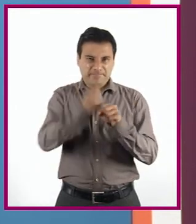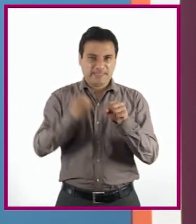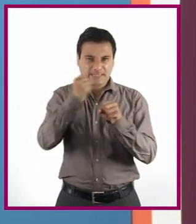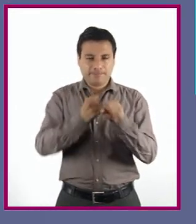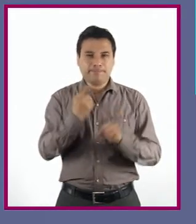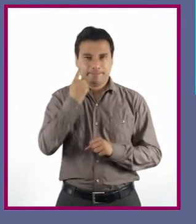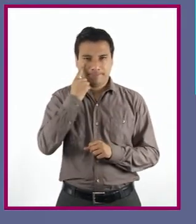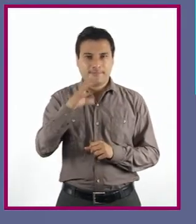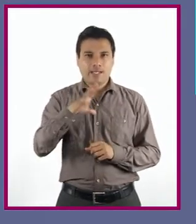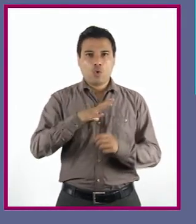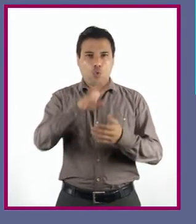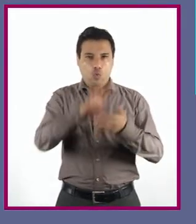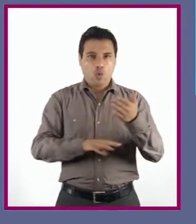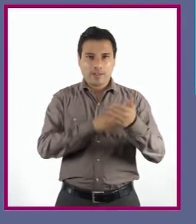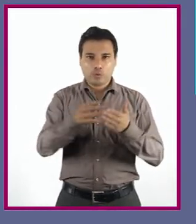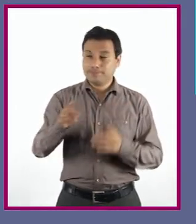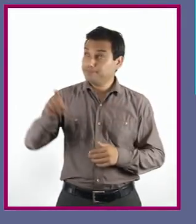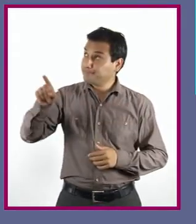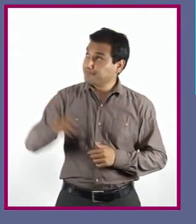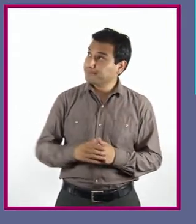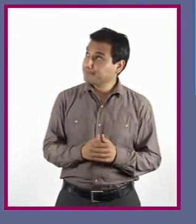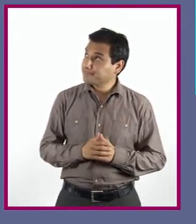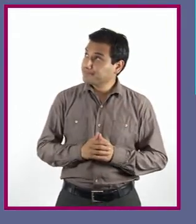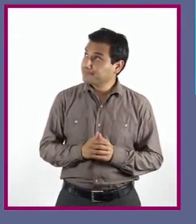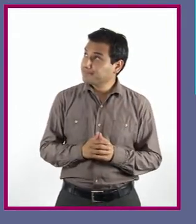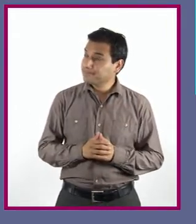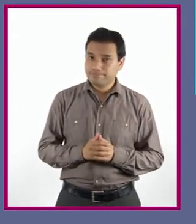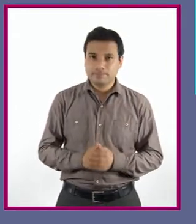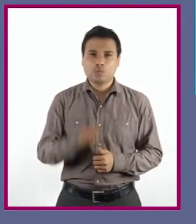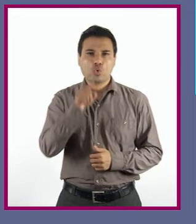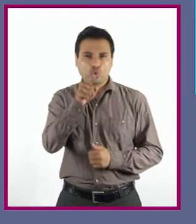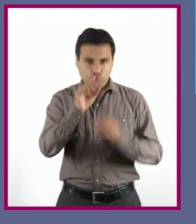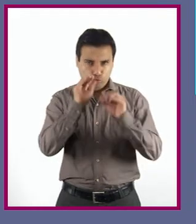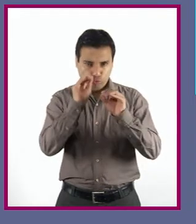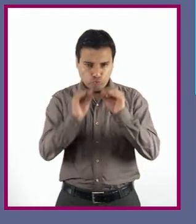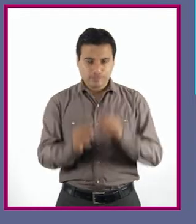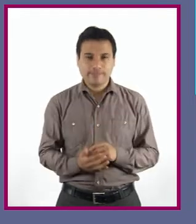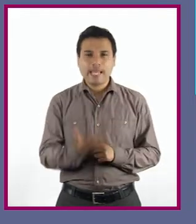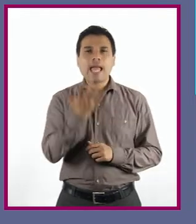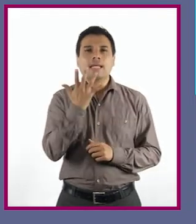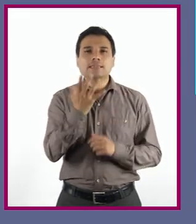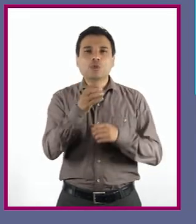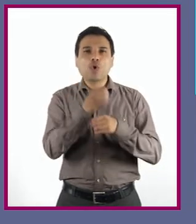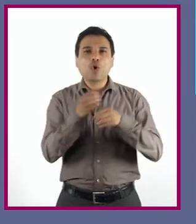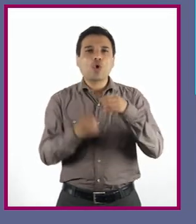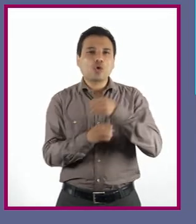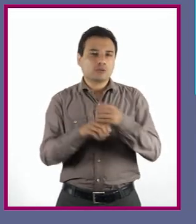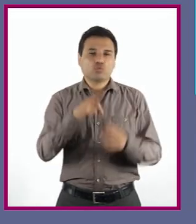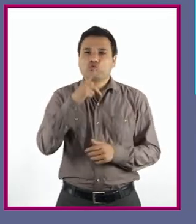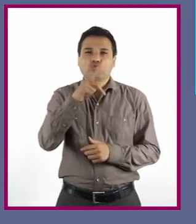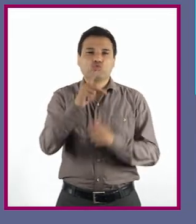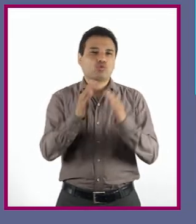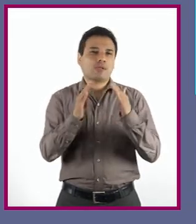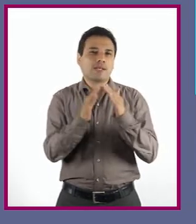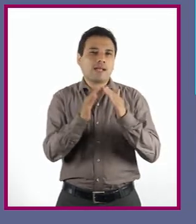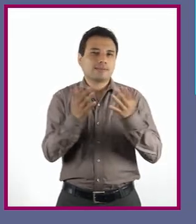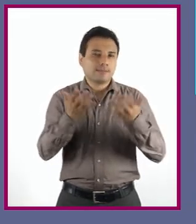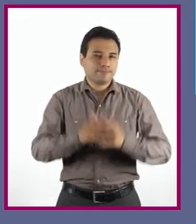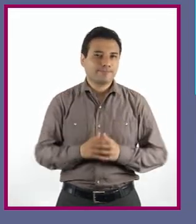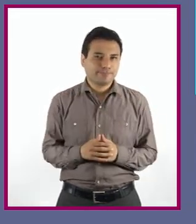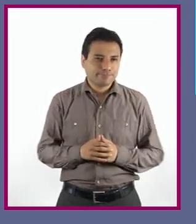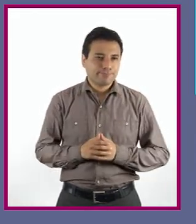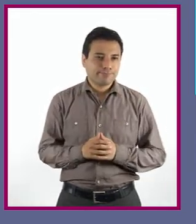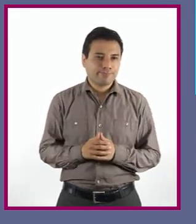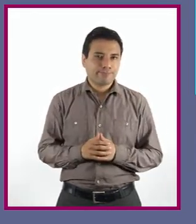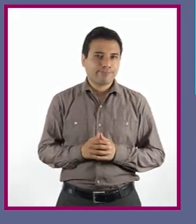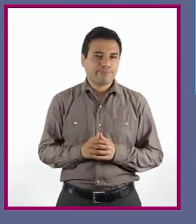un cuadro como el que aparece en pantalla. Busquen 5 objetos que tengan en casa, productos derivados de las fuentes